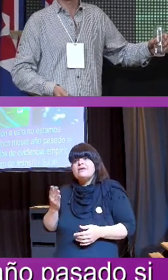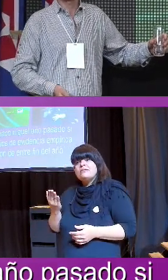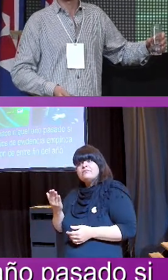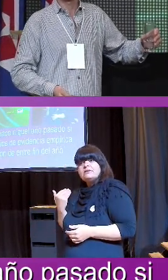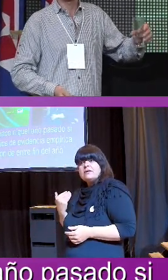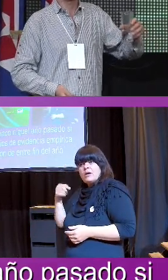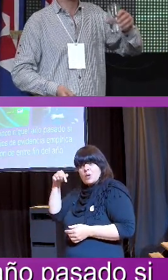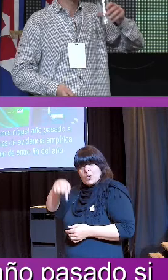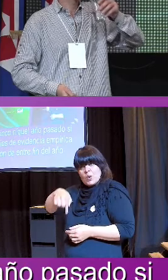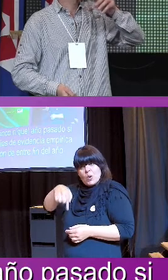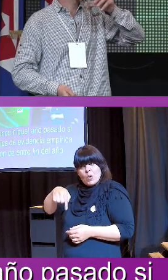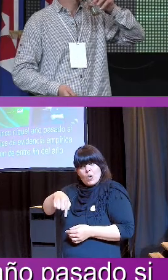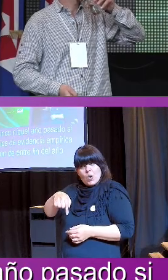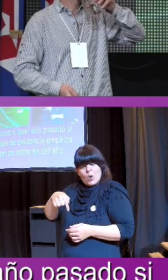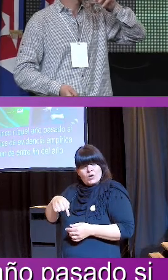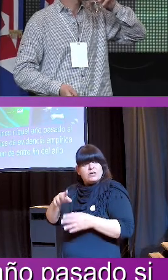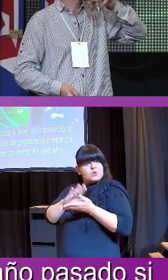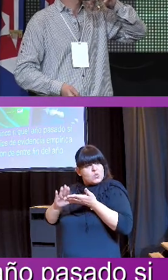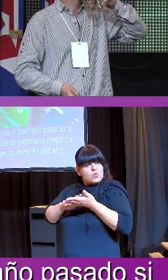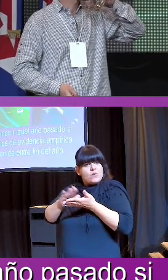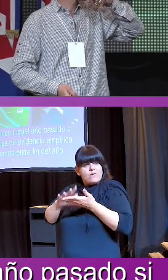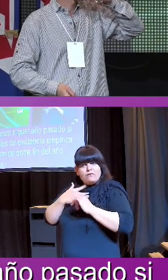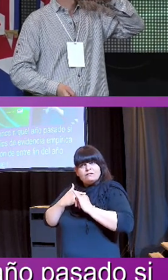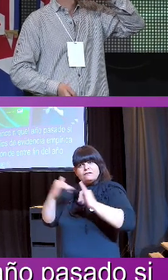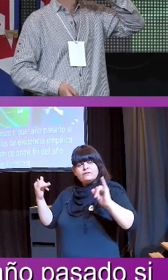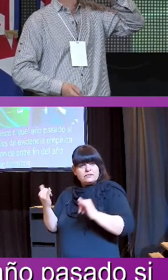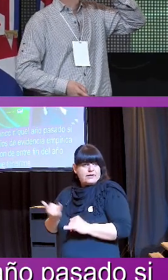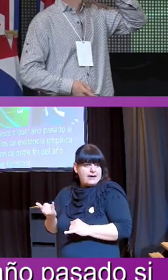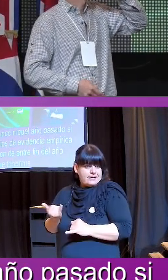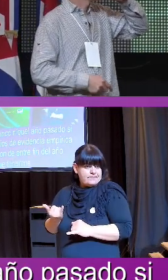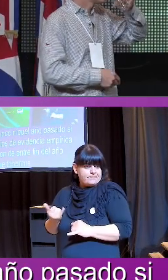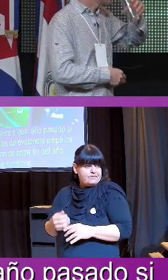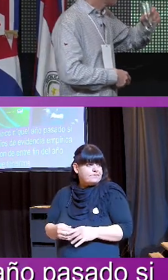hoy. ¿Sí? Eso es lo que tenemos.